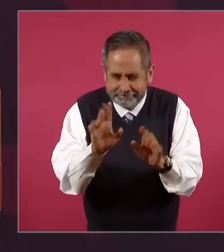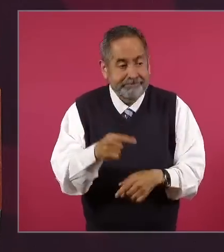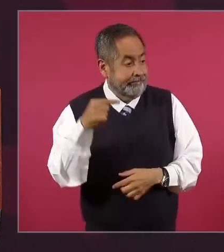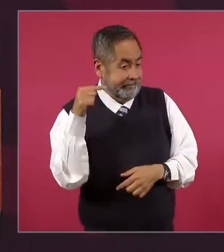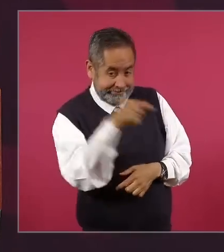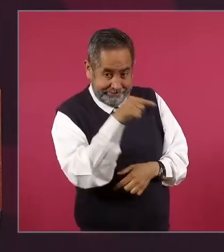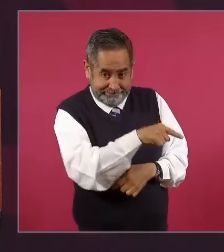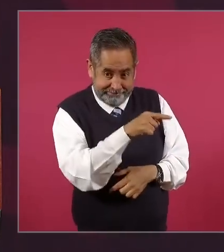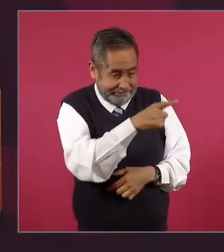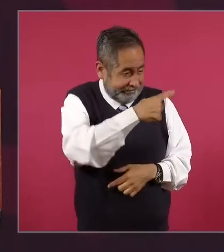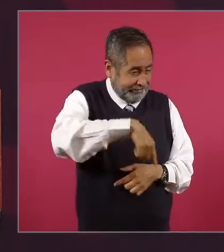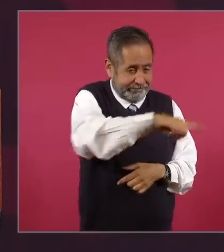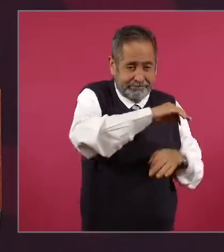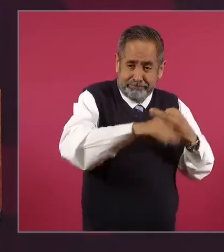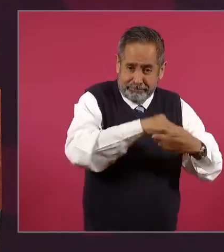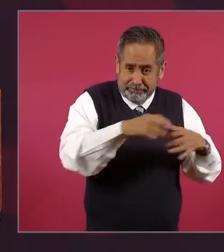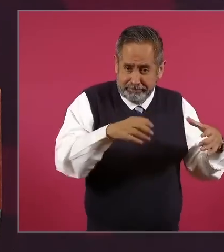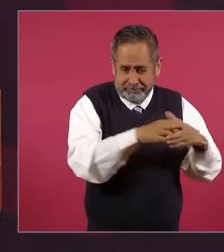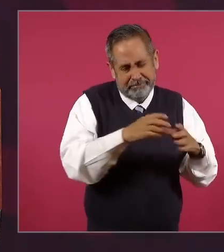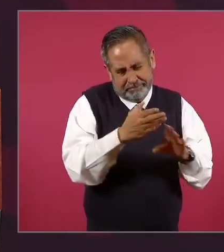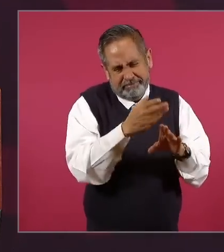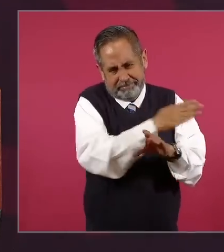imagínense,